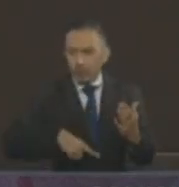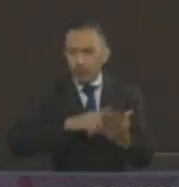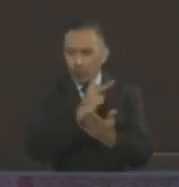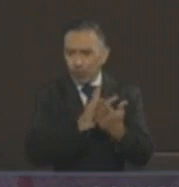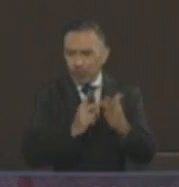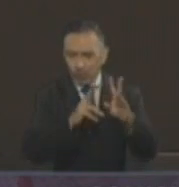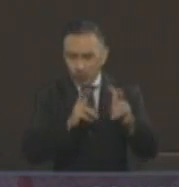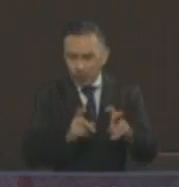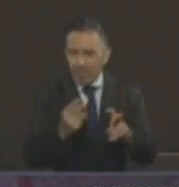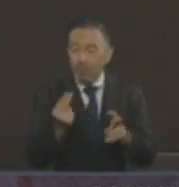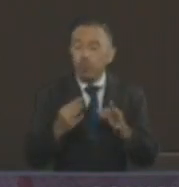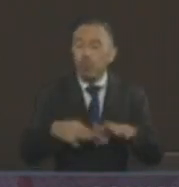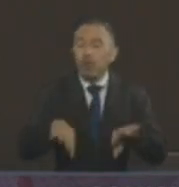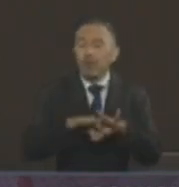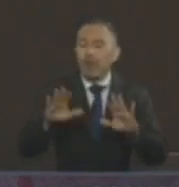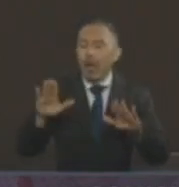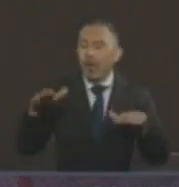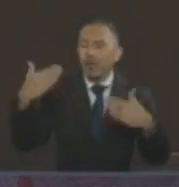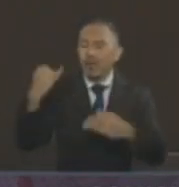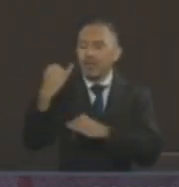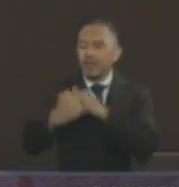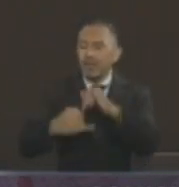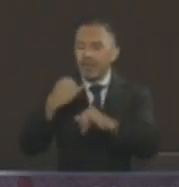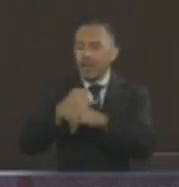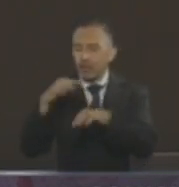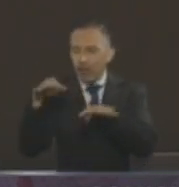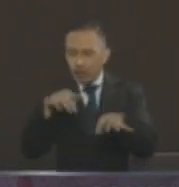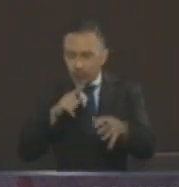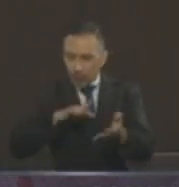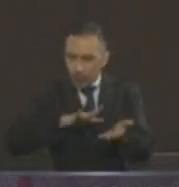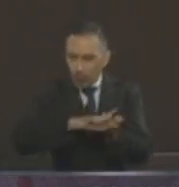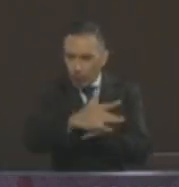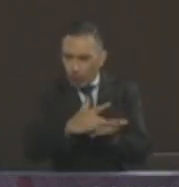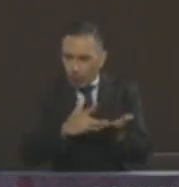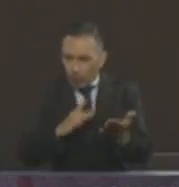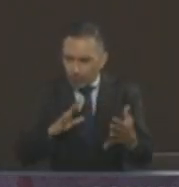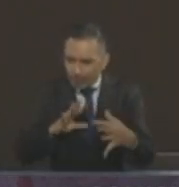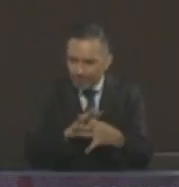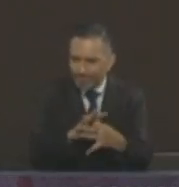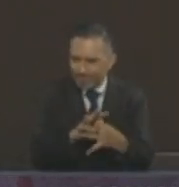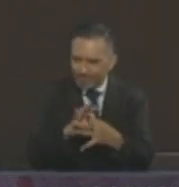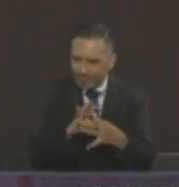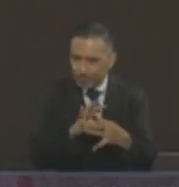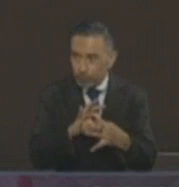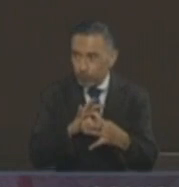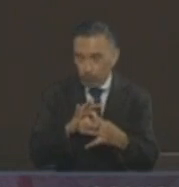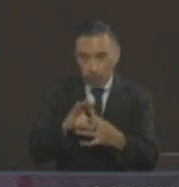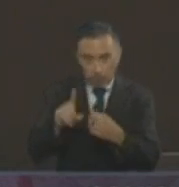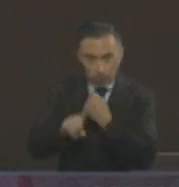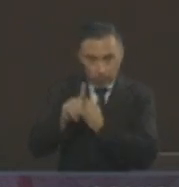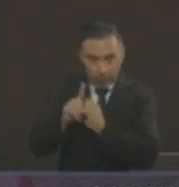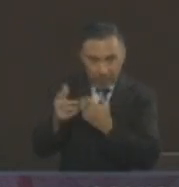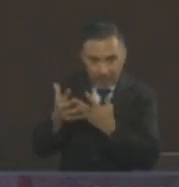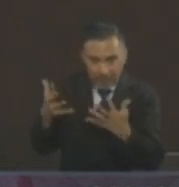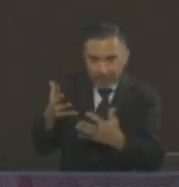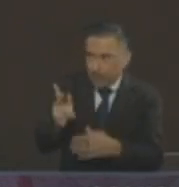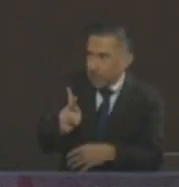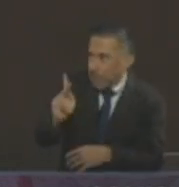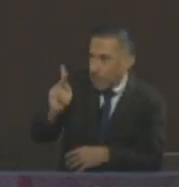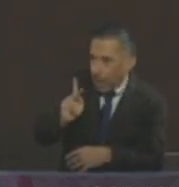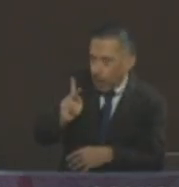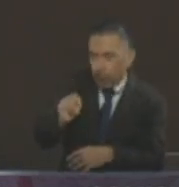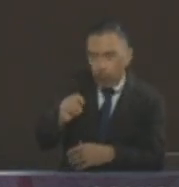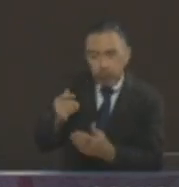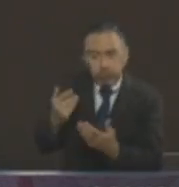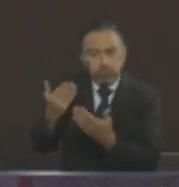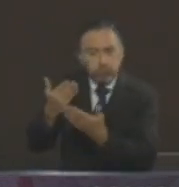un enfoque de cooperación internacional grandes problemas comunes exigen respuestas comunes en este sentido Los